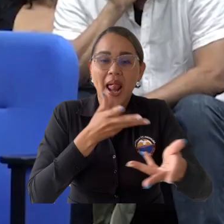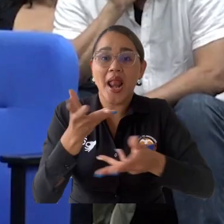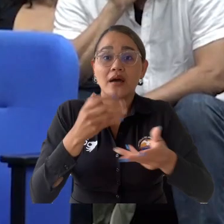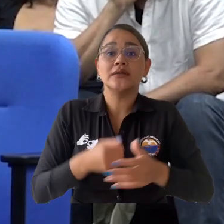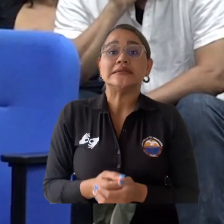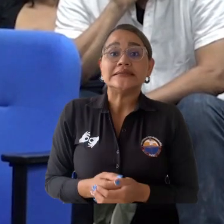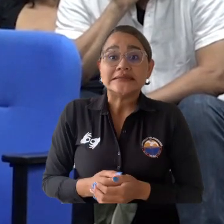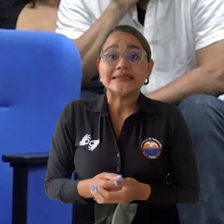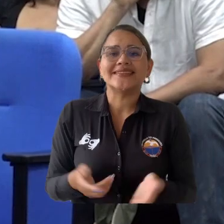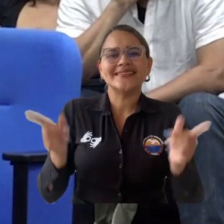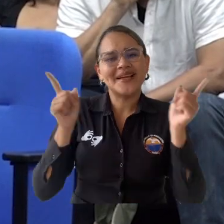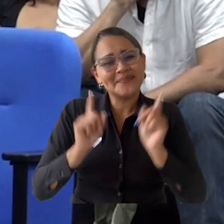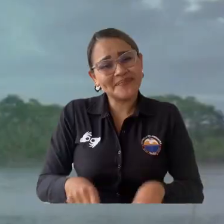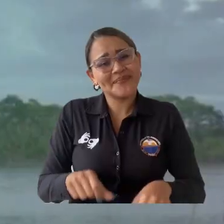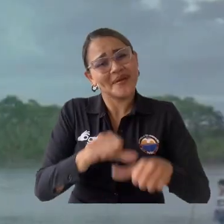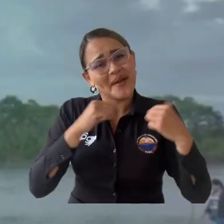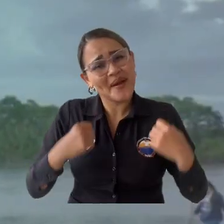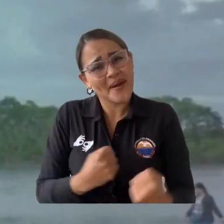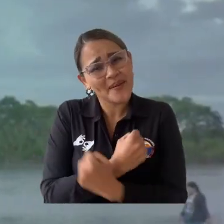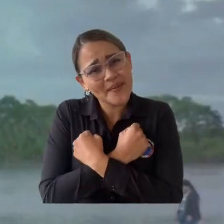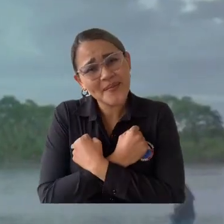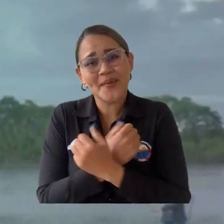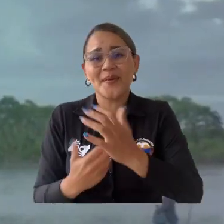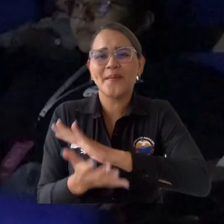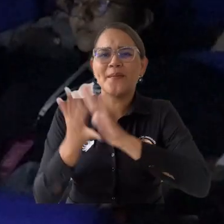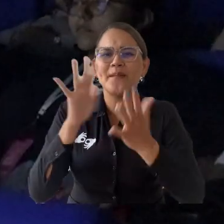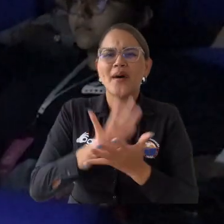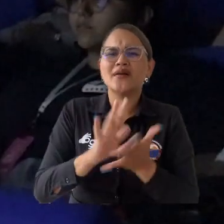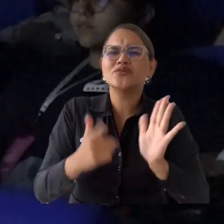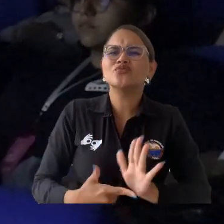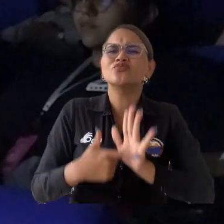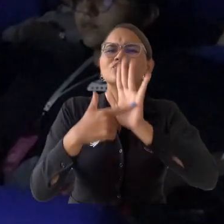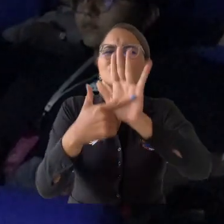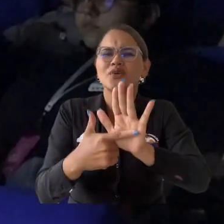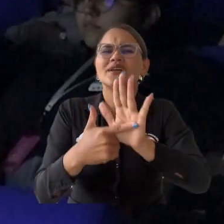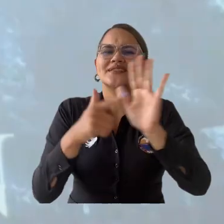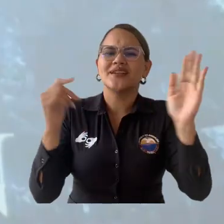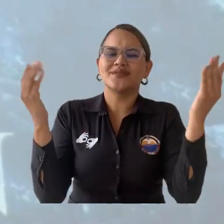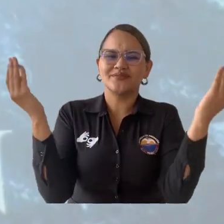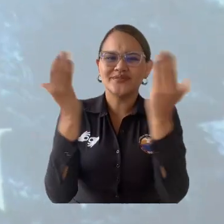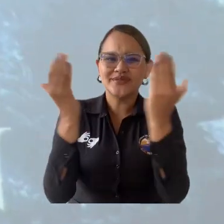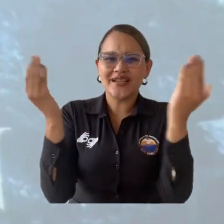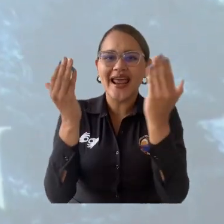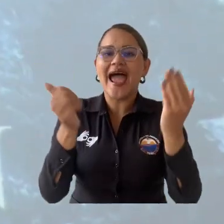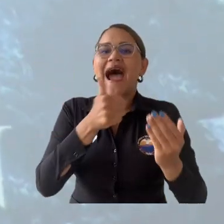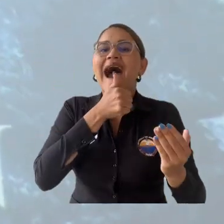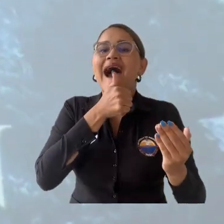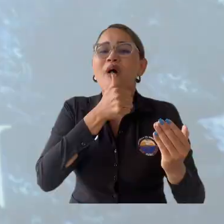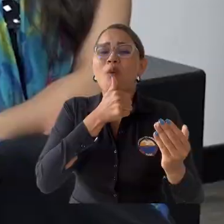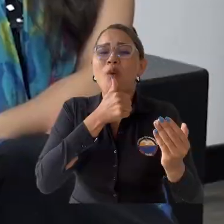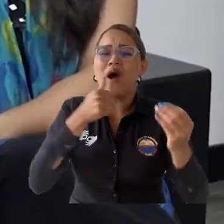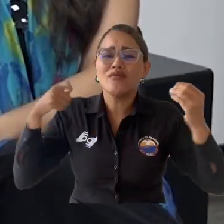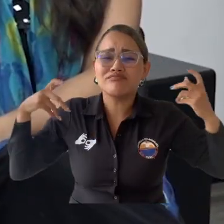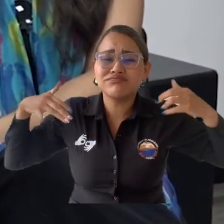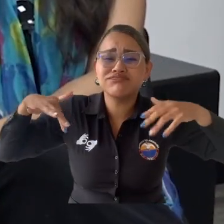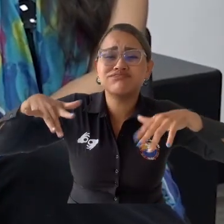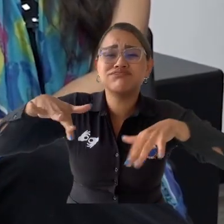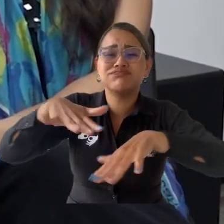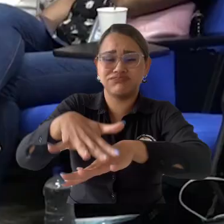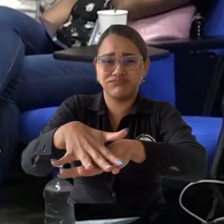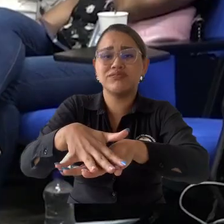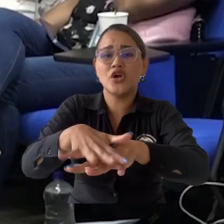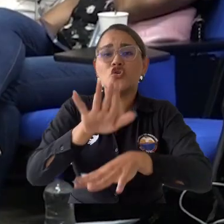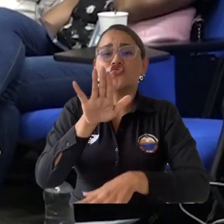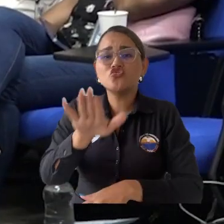académicas. Asimismo, un tornado de amor y paz llegó con la proyección de la película Cuando las aguas se juntan, producción de